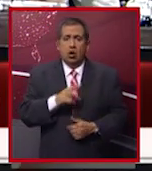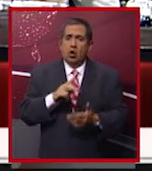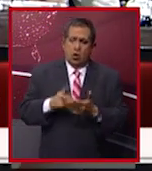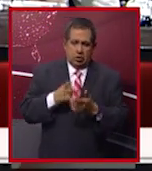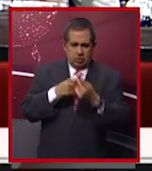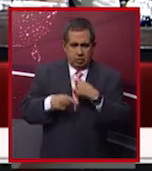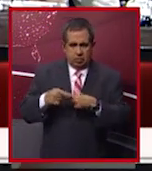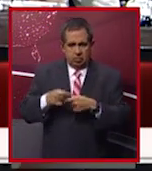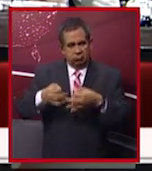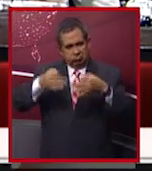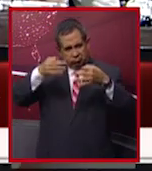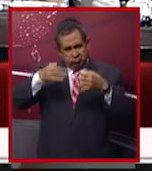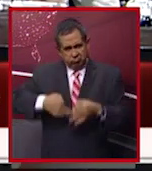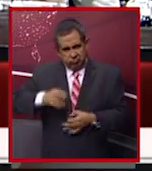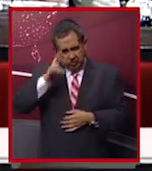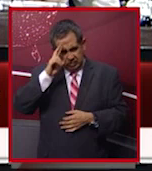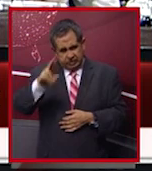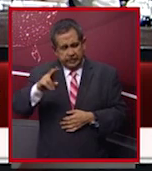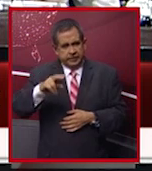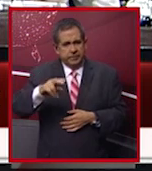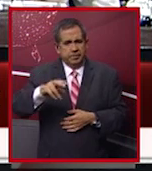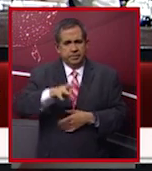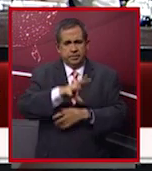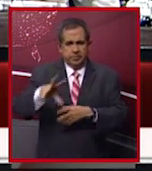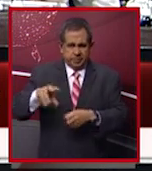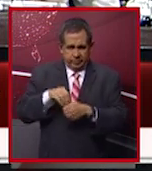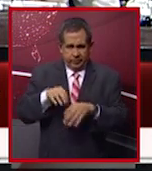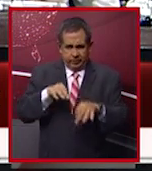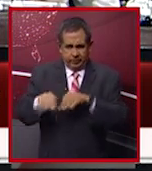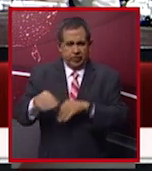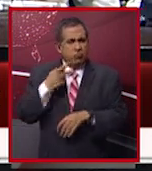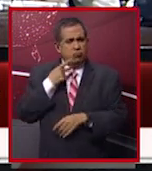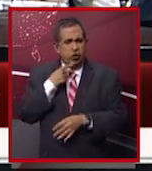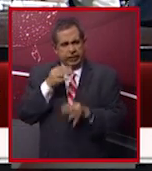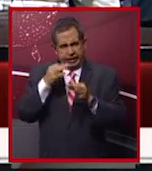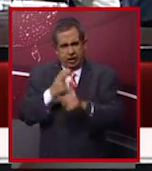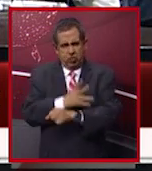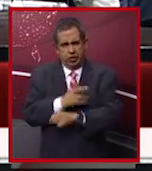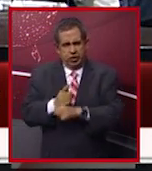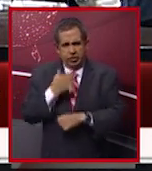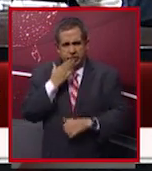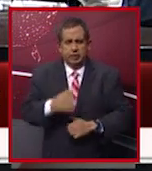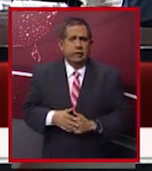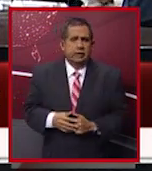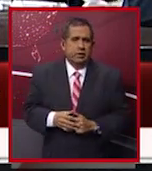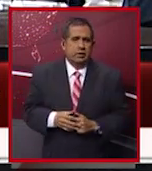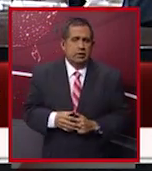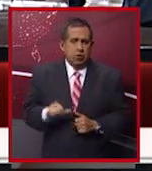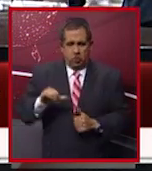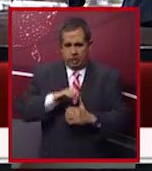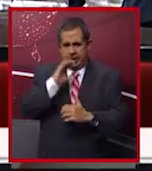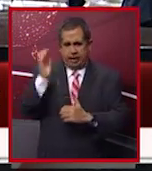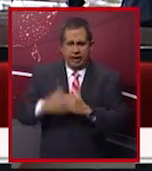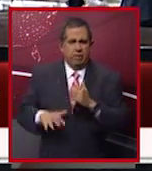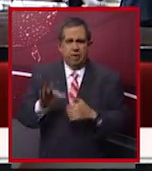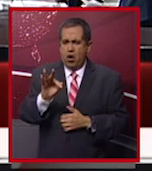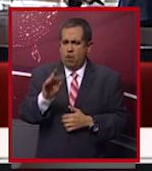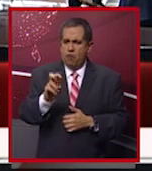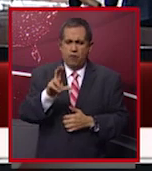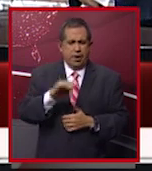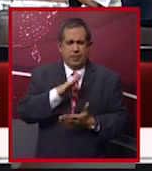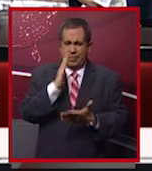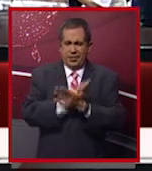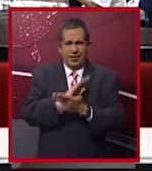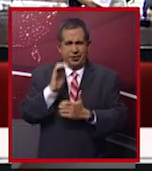regresarle la dignidad al noble oficio de la política. Hoy se termina la etapa del fuero de